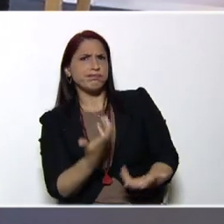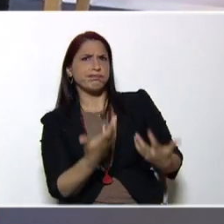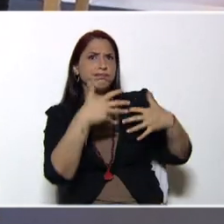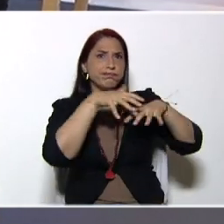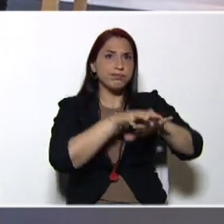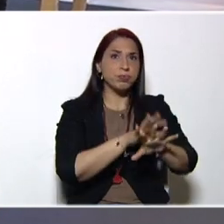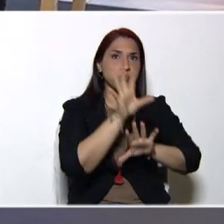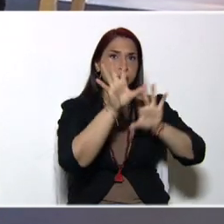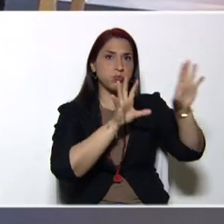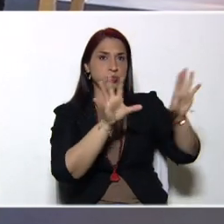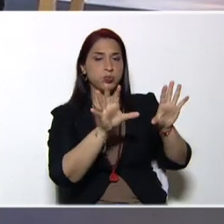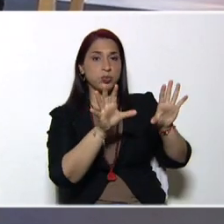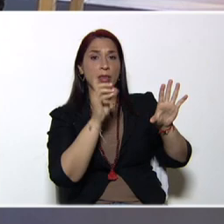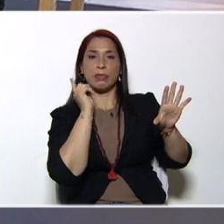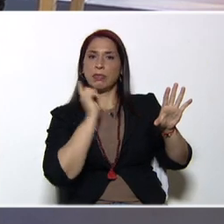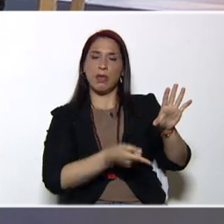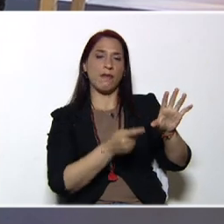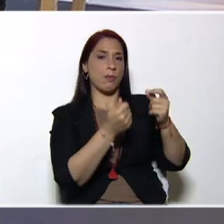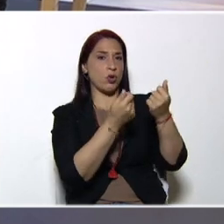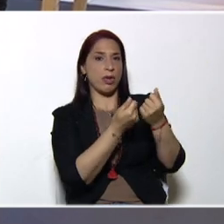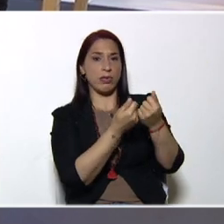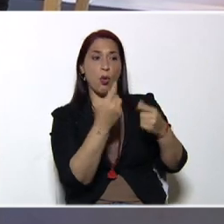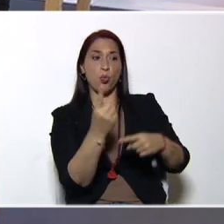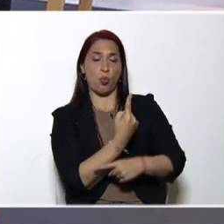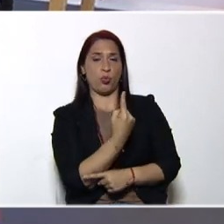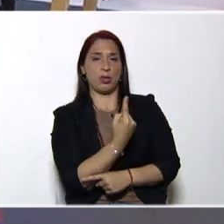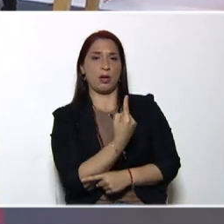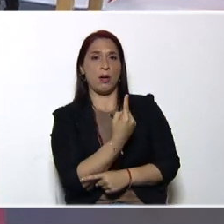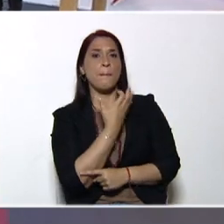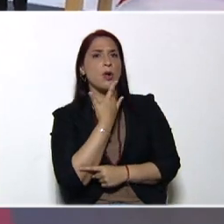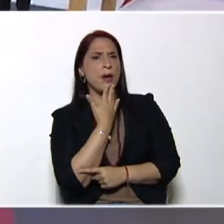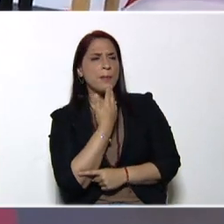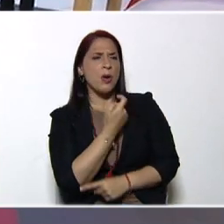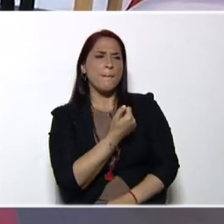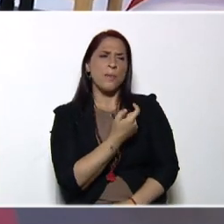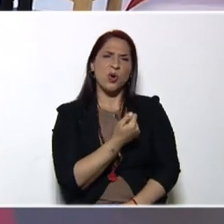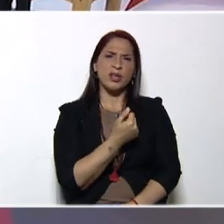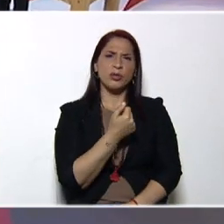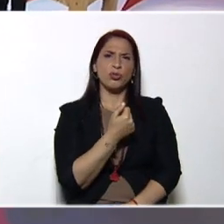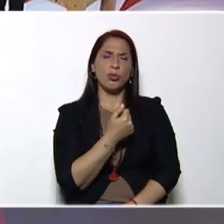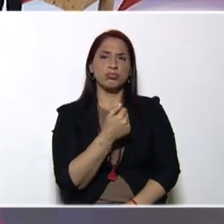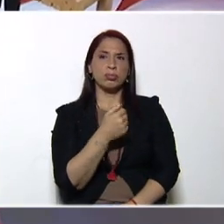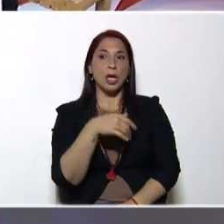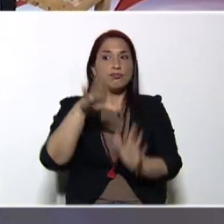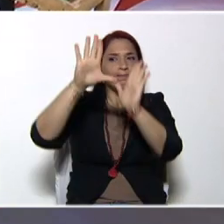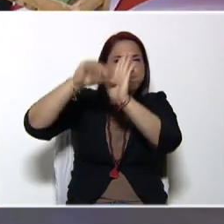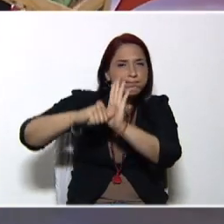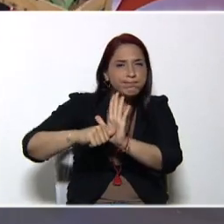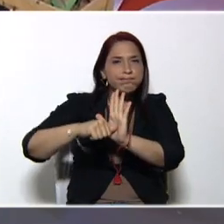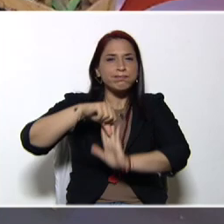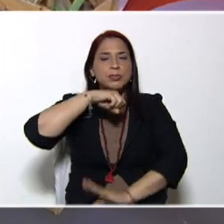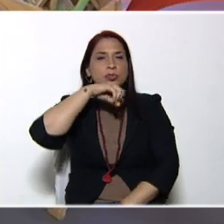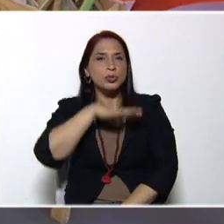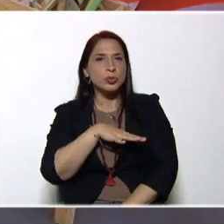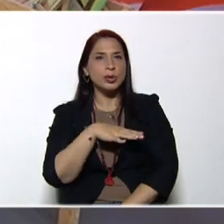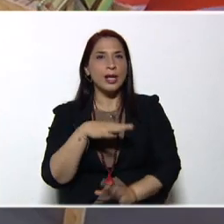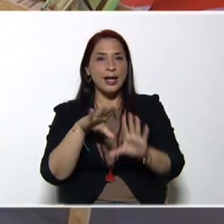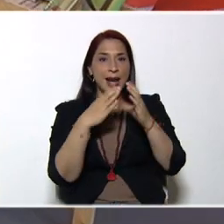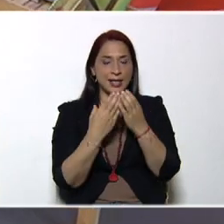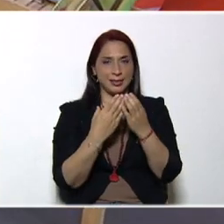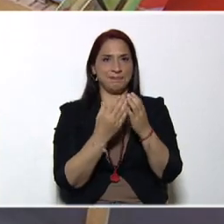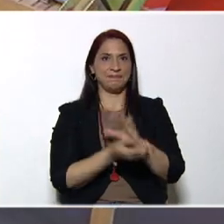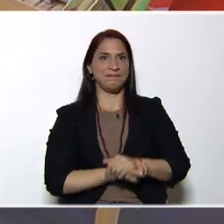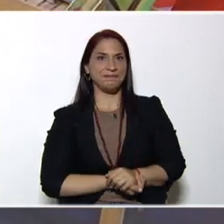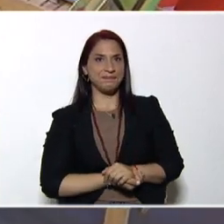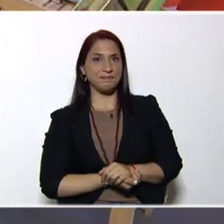de las naciones que hubiese una moneda única. Así es. Que fue me voy a ir un poquito de historia, me voy a robar un poquito de las clases de los lunes, de